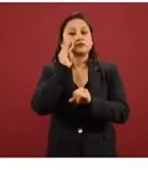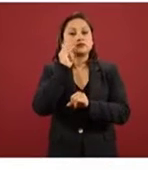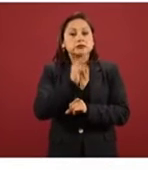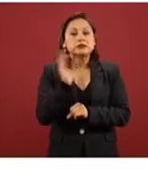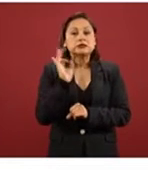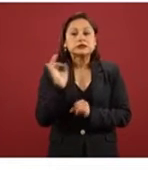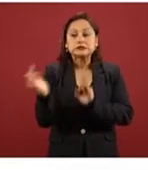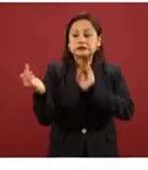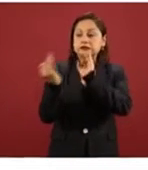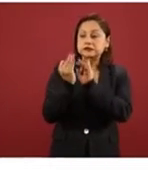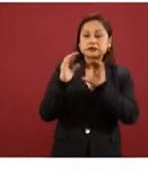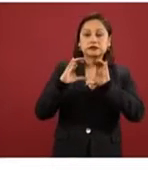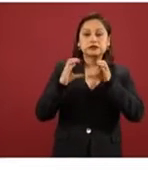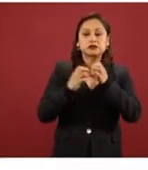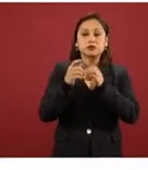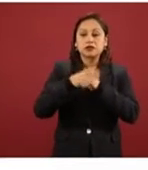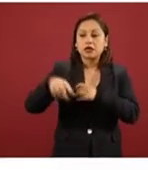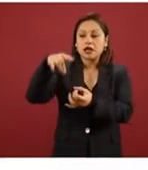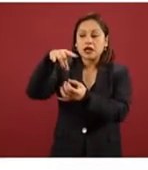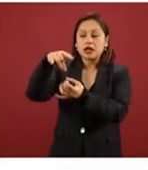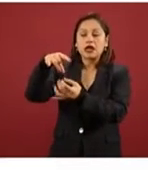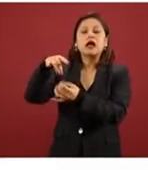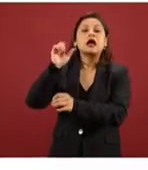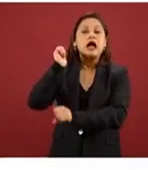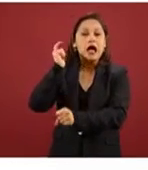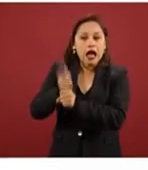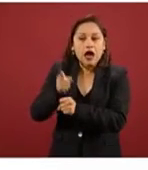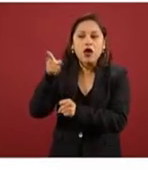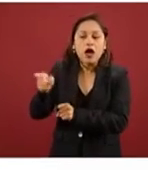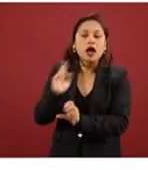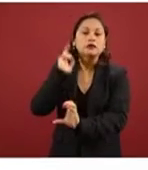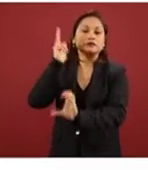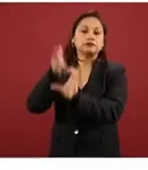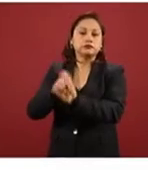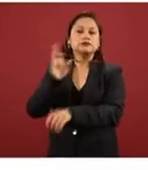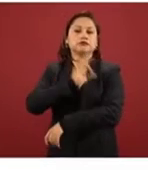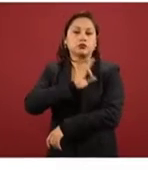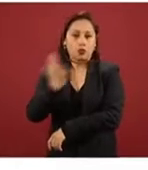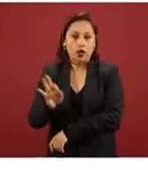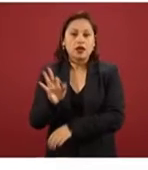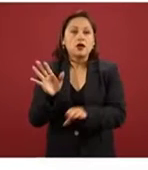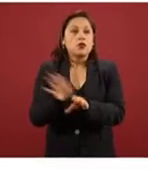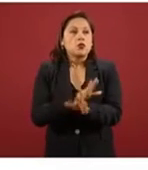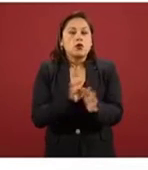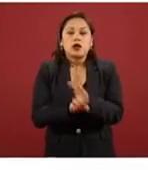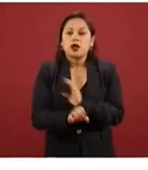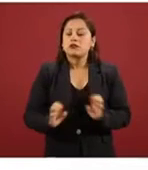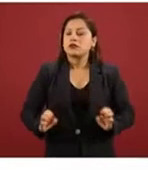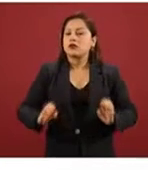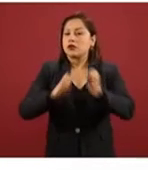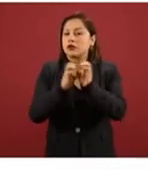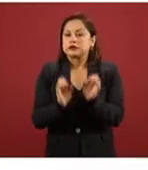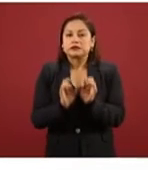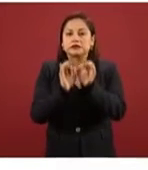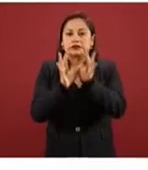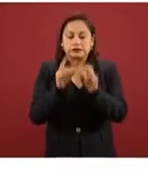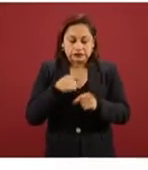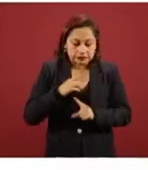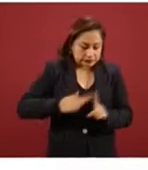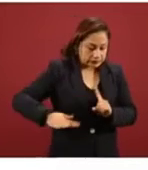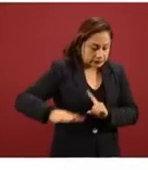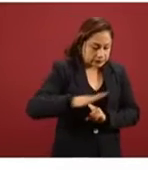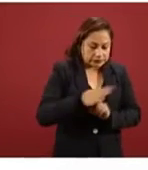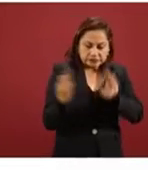las comunidades, justamente para que estemos preparados en caso de que se suscite una emergencia, ubiquemos ya ese inmueble y la